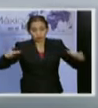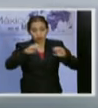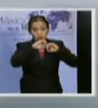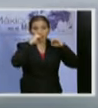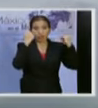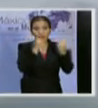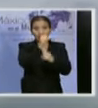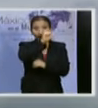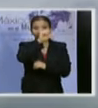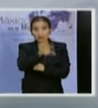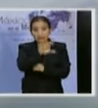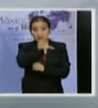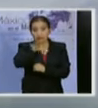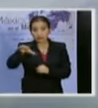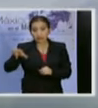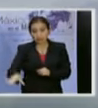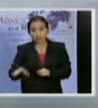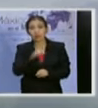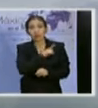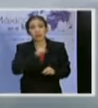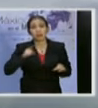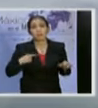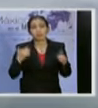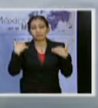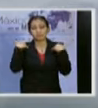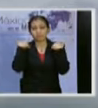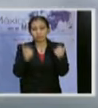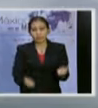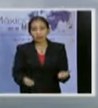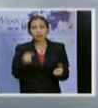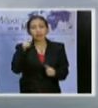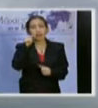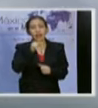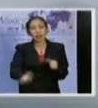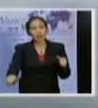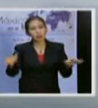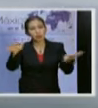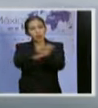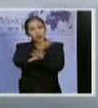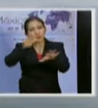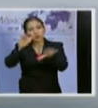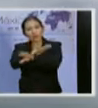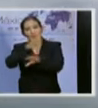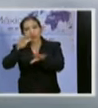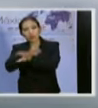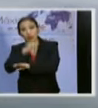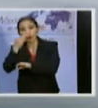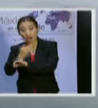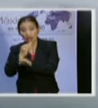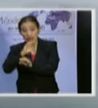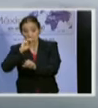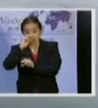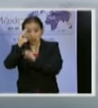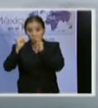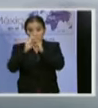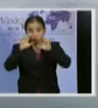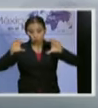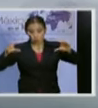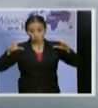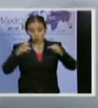organizaciones de la sociedad civil debe ser entendido en un momento de grandes cambios. La globalización, como les